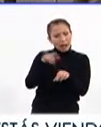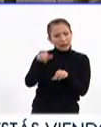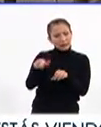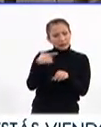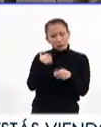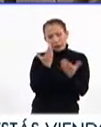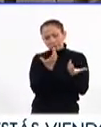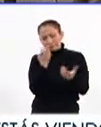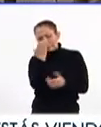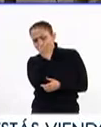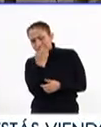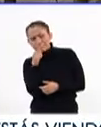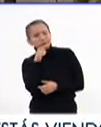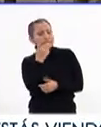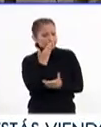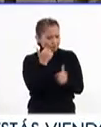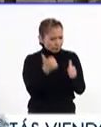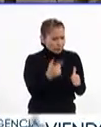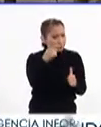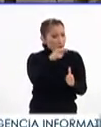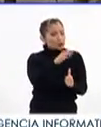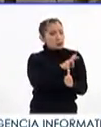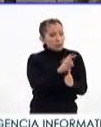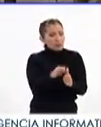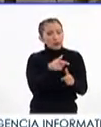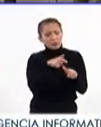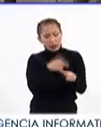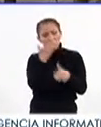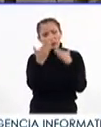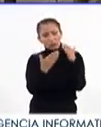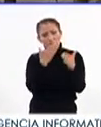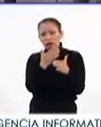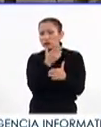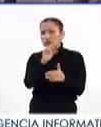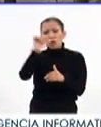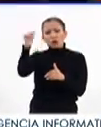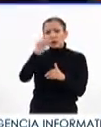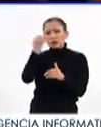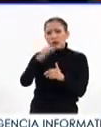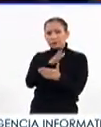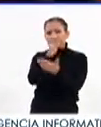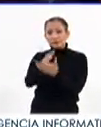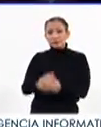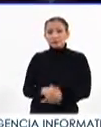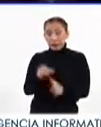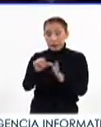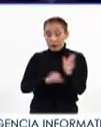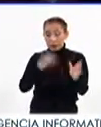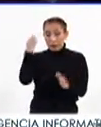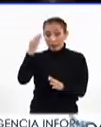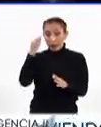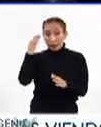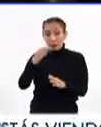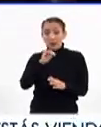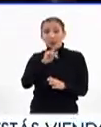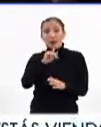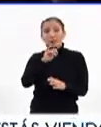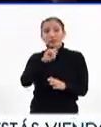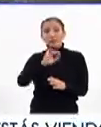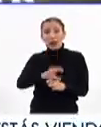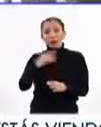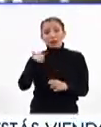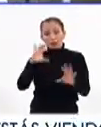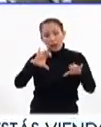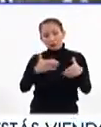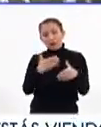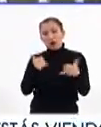la parte académica, para que puedan proseguir sus estudios en alguna escuela. Durante el mes de marzo, FADEMAC pondrá en marcha sus torneos